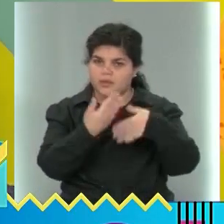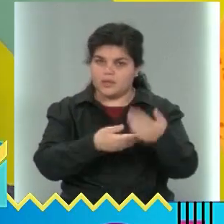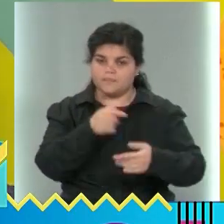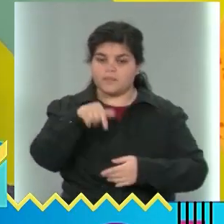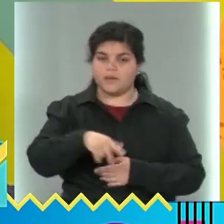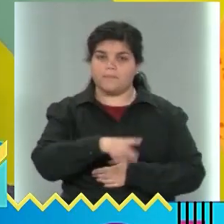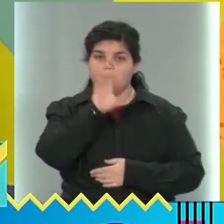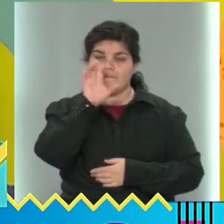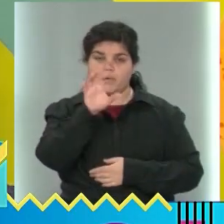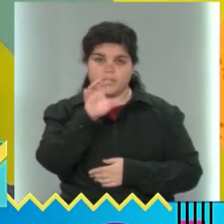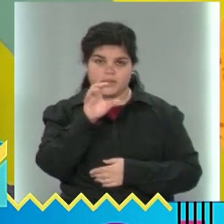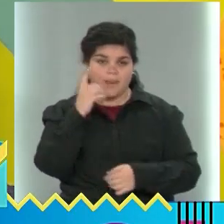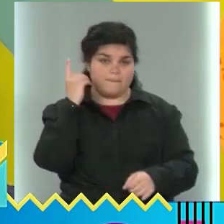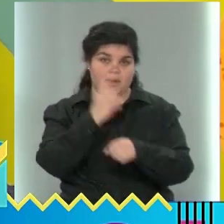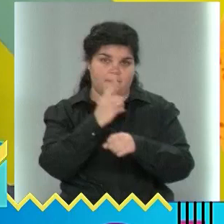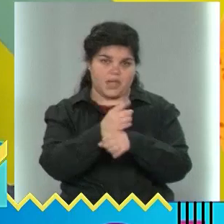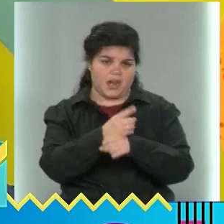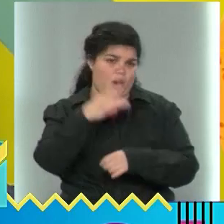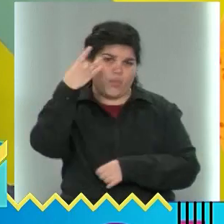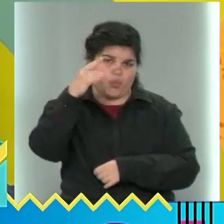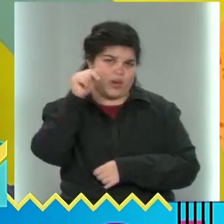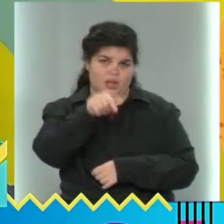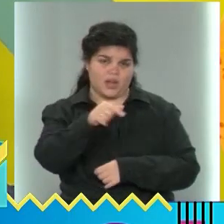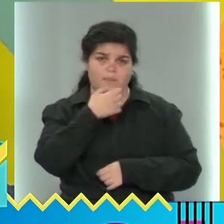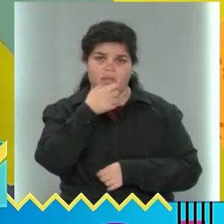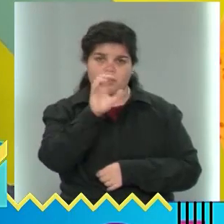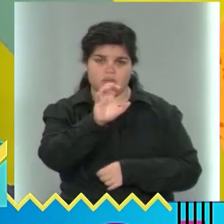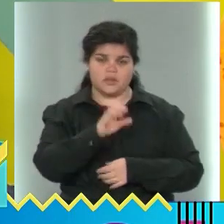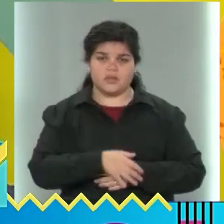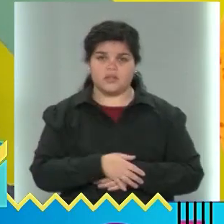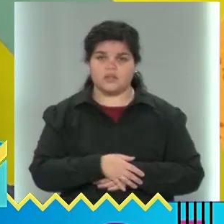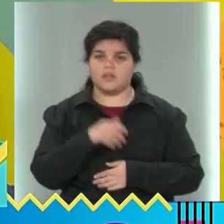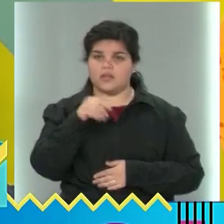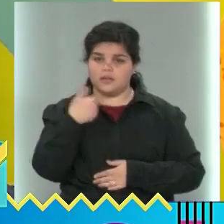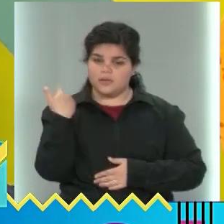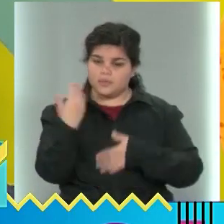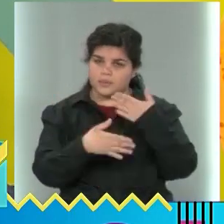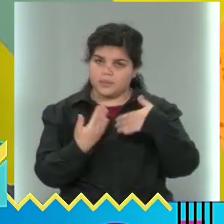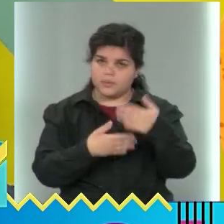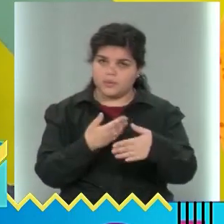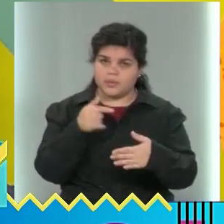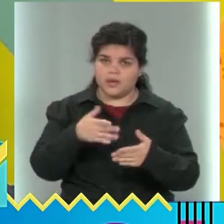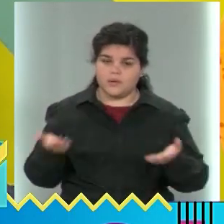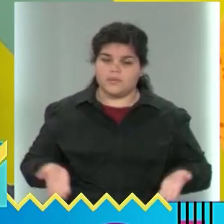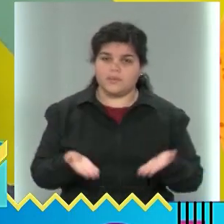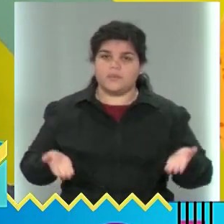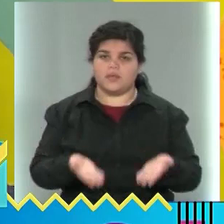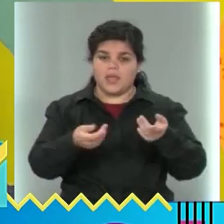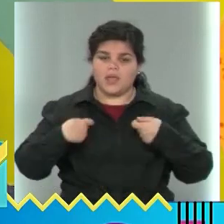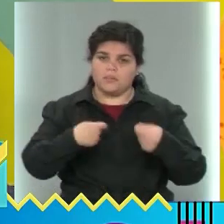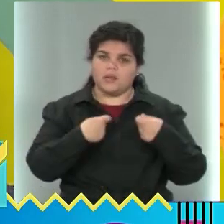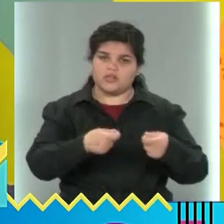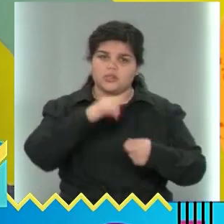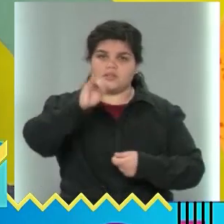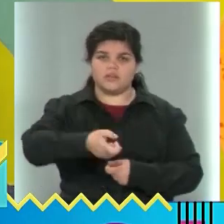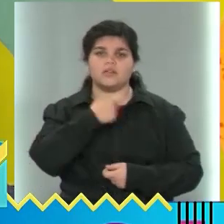en sacar, y la única, en sacar un instrumento que permita y que aliente a la inversión dentro de la provincia y que